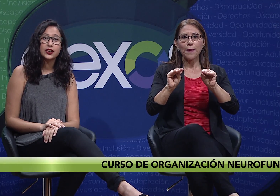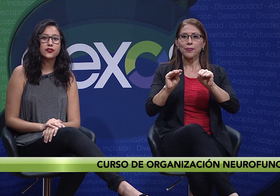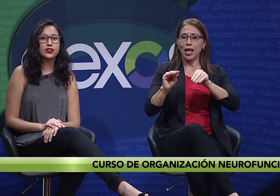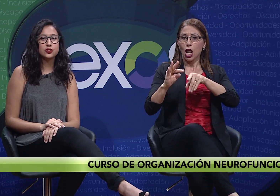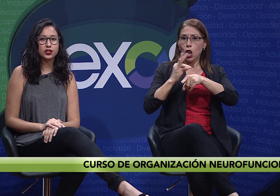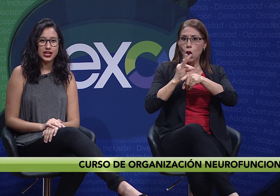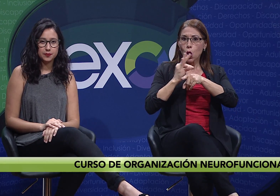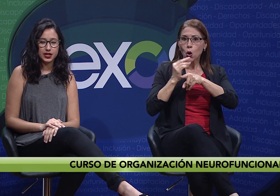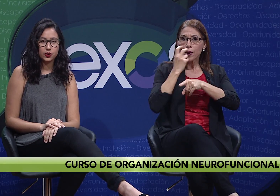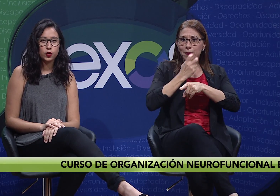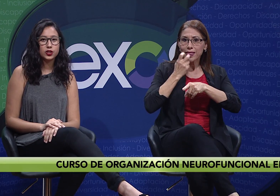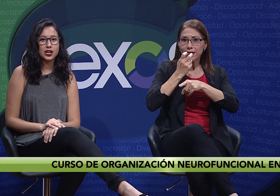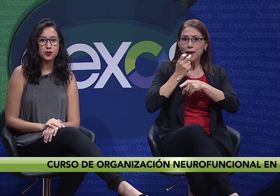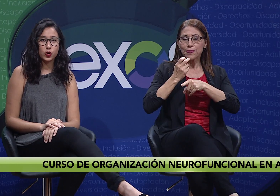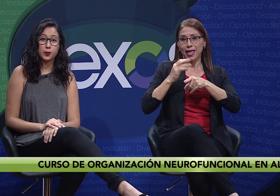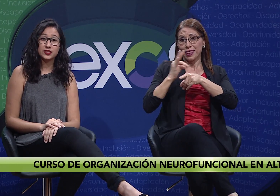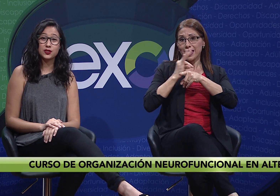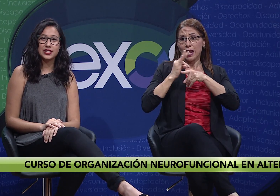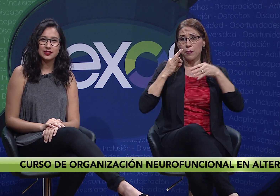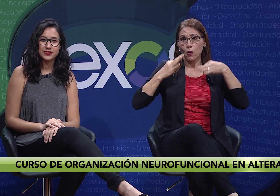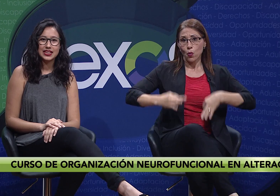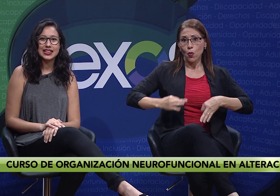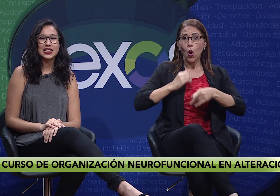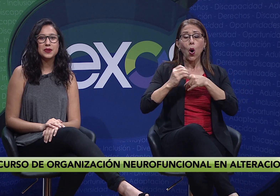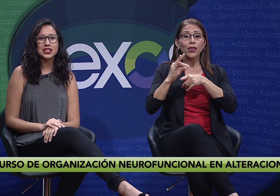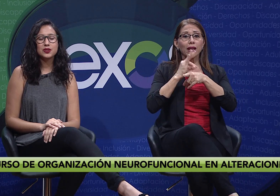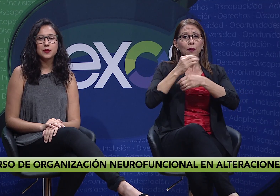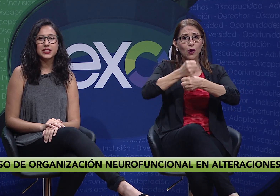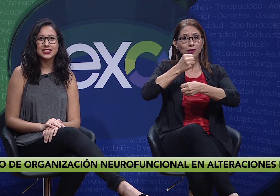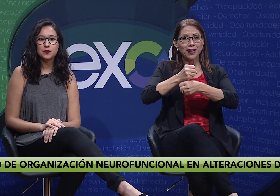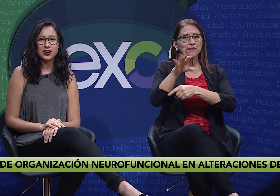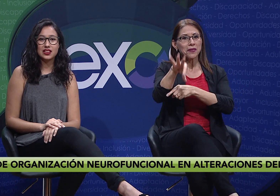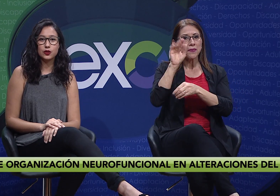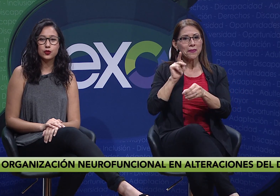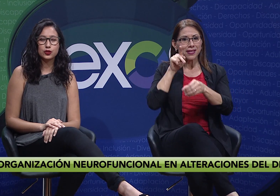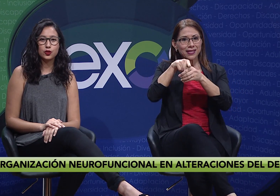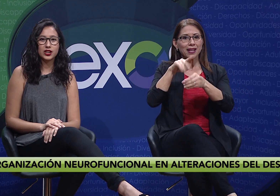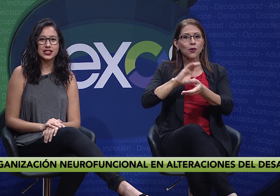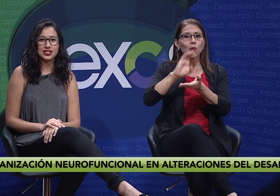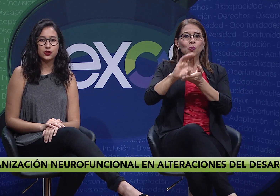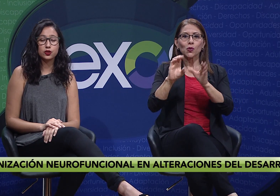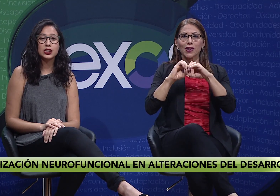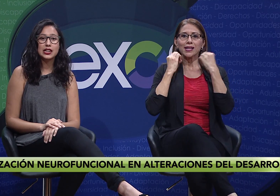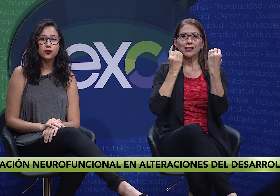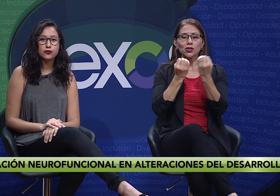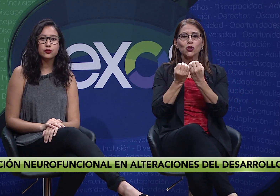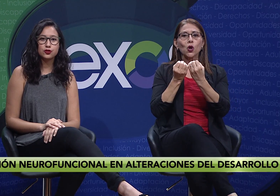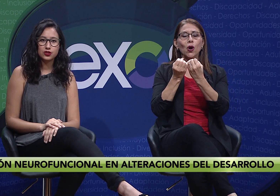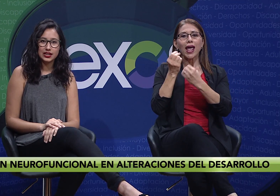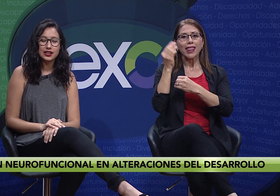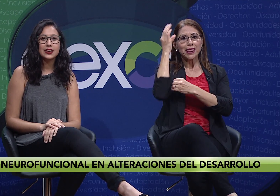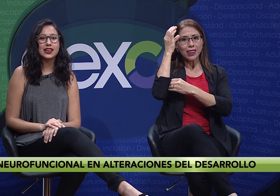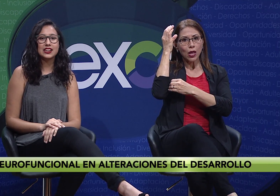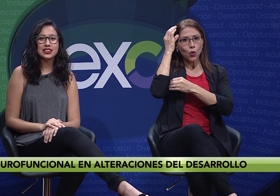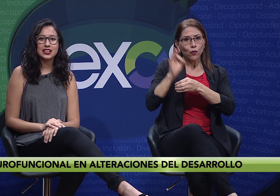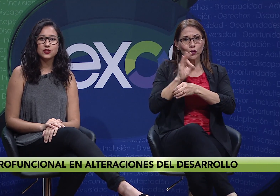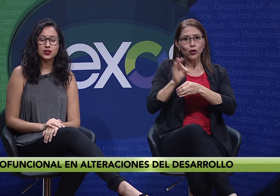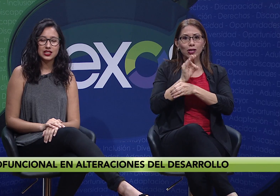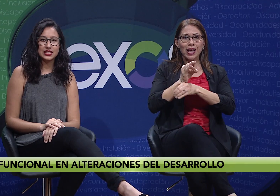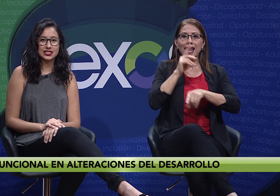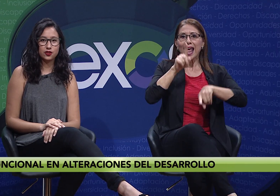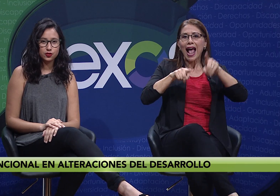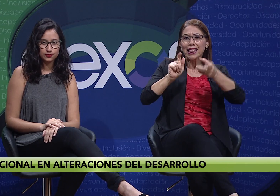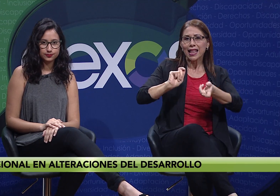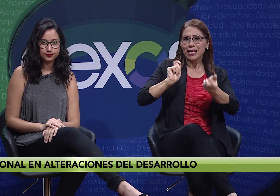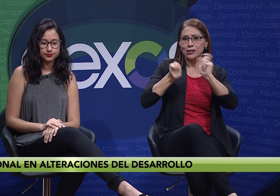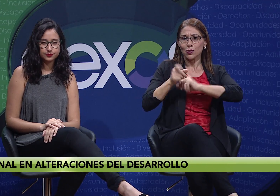logopedia, fisioterapia o terapia ocupacional, le invitamos a participar en el curso de organización neurofuncional en alteraciones